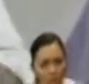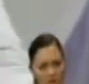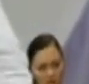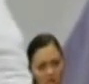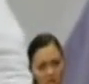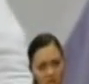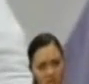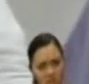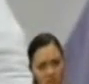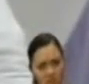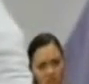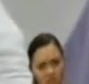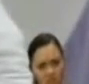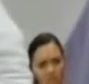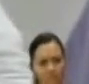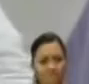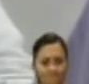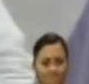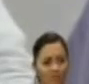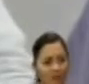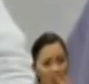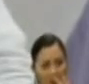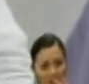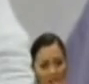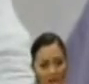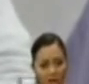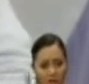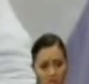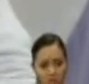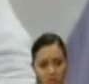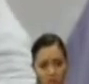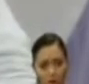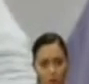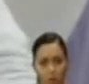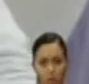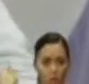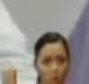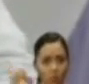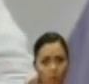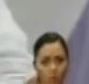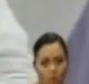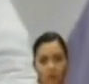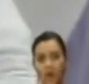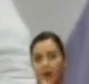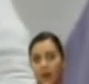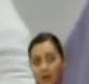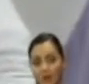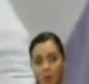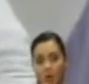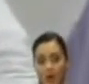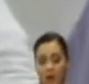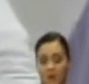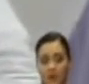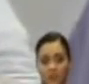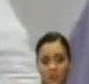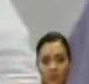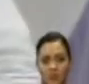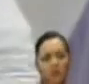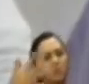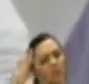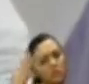modelos exitosos. Remediar eso en el país, solo agua potable, alcantarillado, alguna vez echamos los